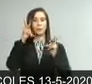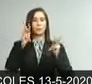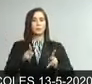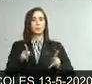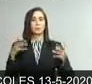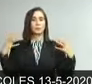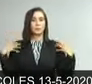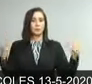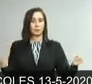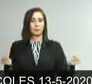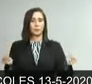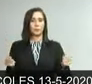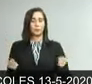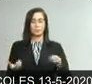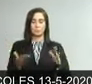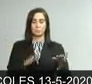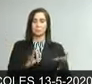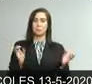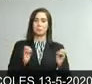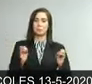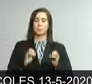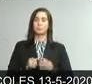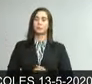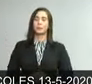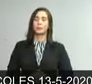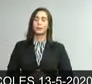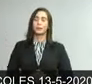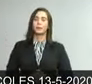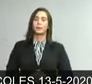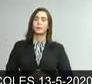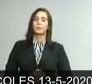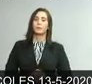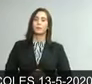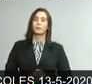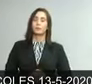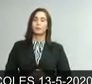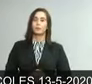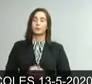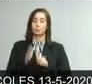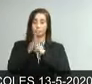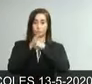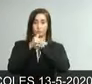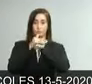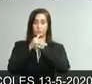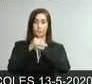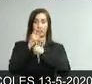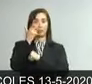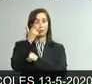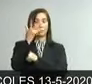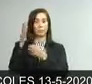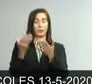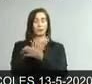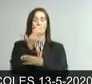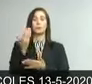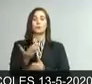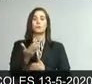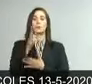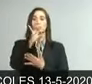recuperados, cero fallecimientos. Peravia, tres casos nuevos,